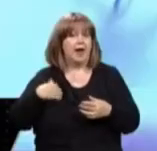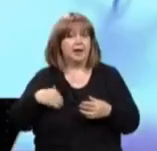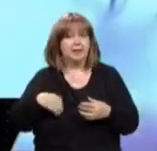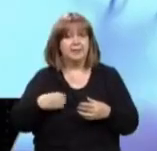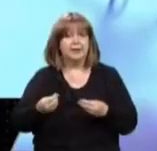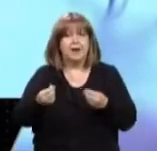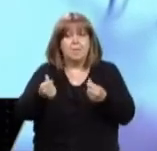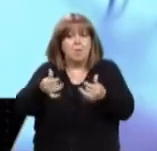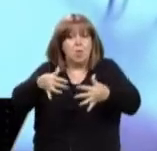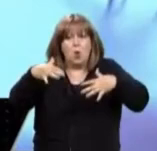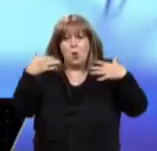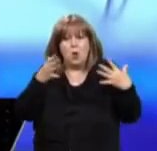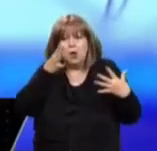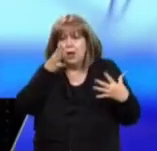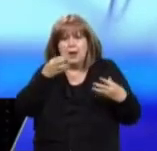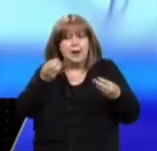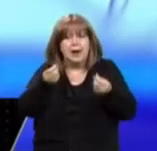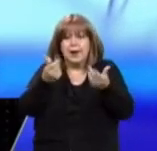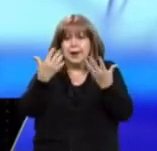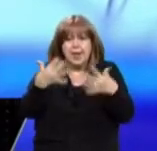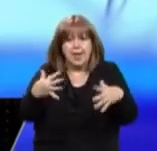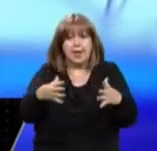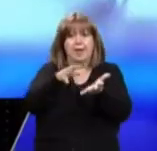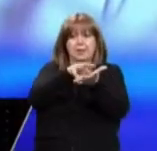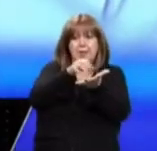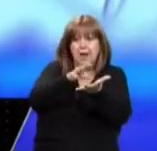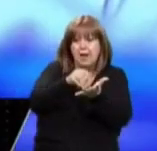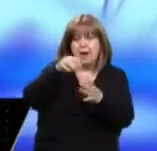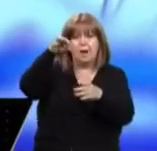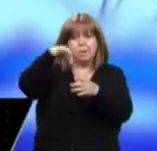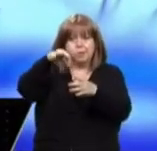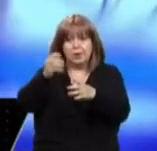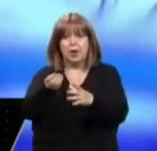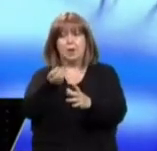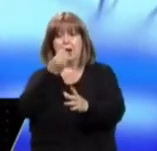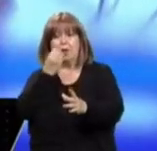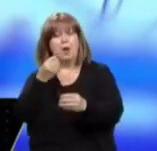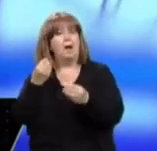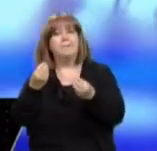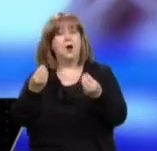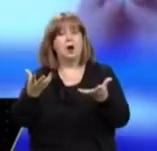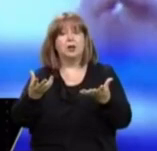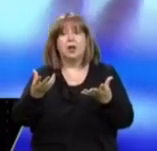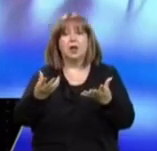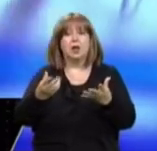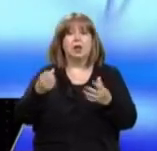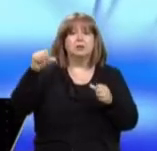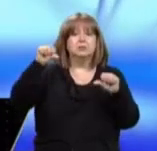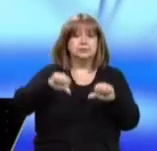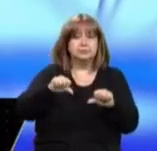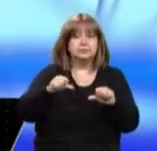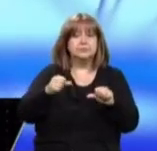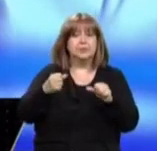para explotar y sin embargo no salimos del pozo. Bueno, dijo, el problema es que estamos los argentinos, lo dijo en términos humorísticos. Pero el Papa